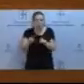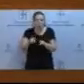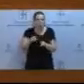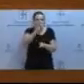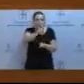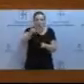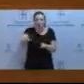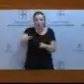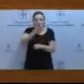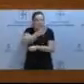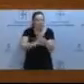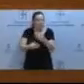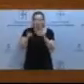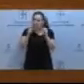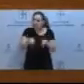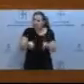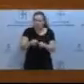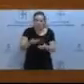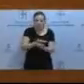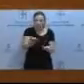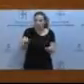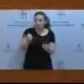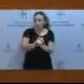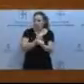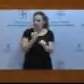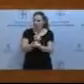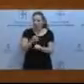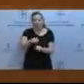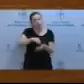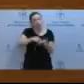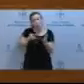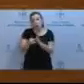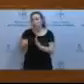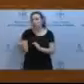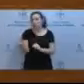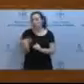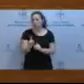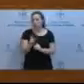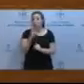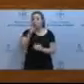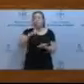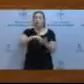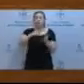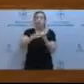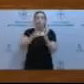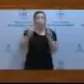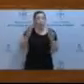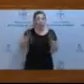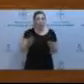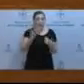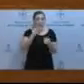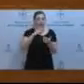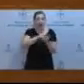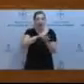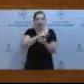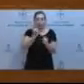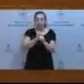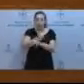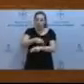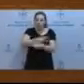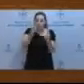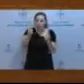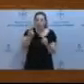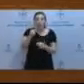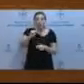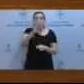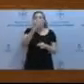sin discapacidad, y que esa no es la solución. La solución es que, hablando de empleo público, los primeros que tenían que dar